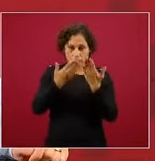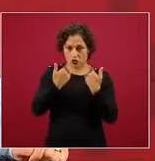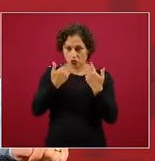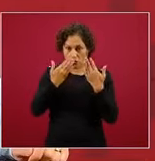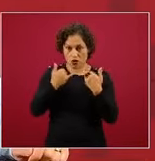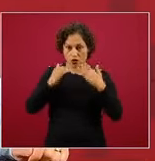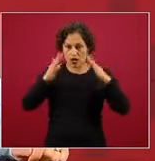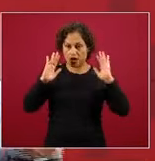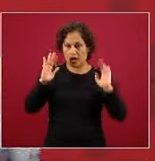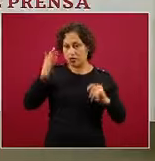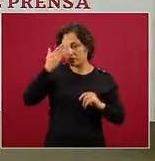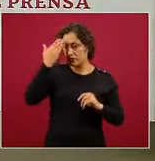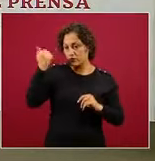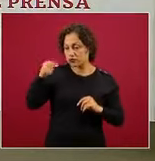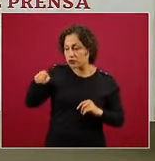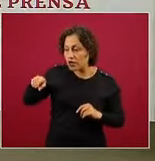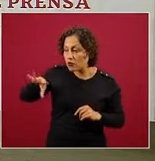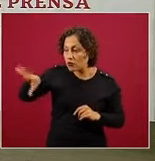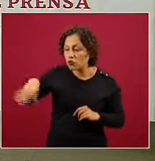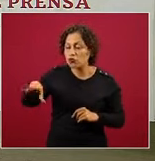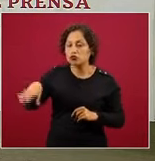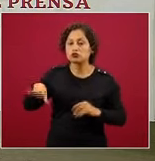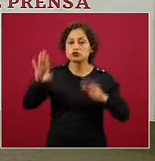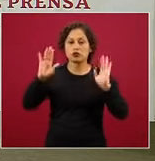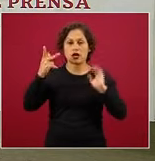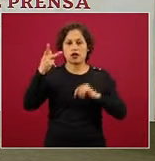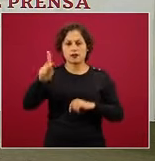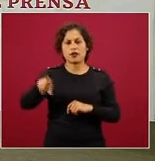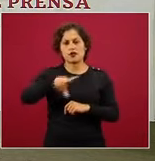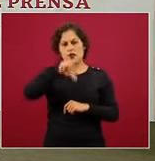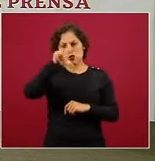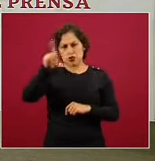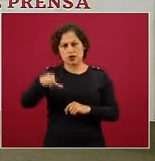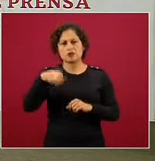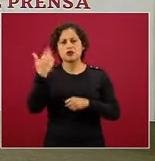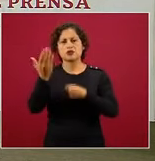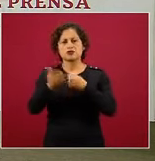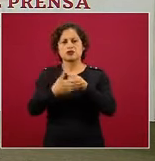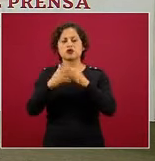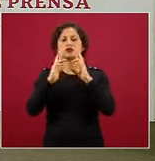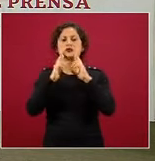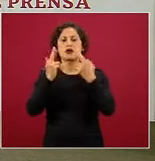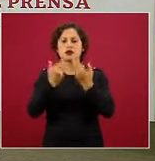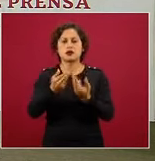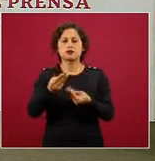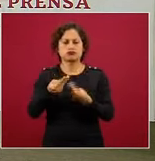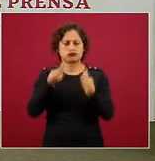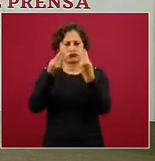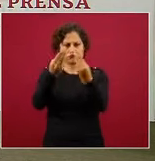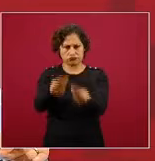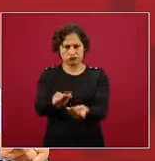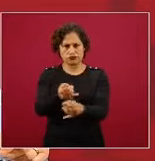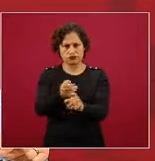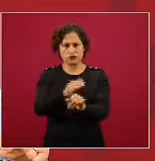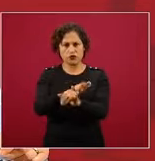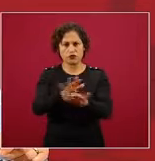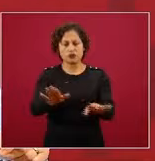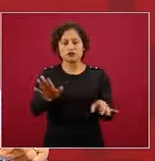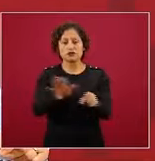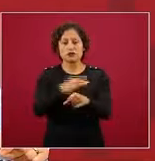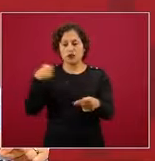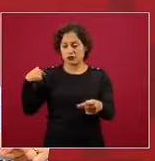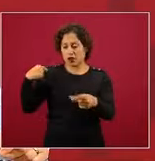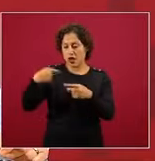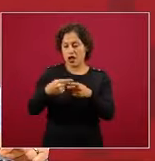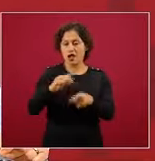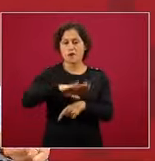si lo podemos tener, pero bueno, se lo podemos presentar en una próxima reunión, de cuántas defunciones ya han ido registrándose en